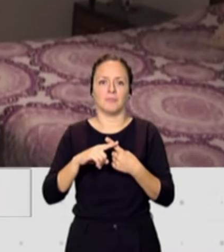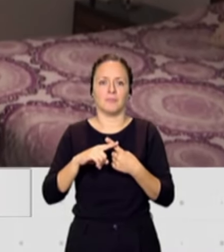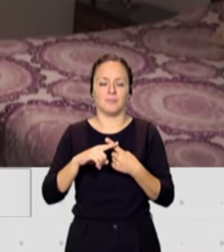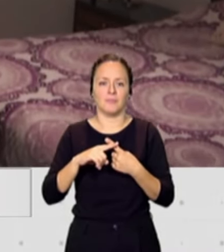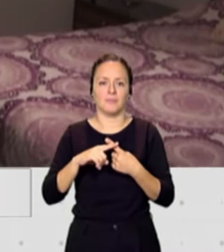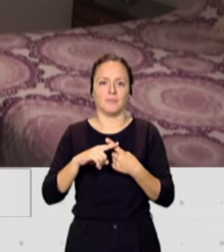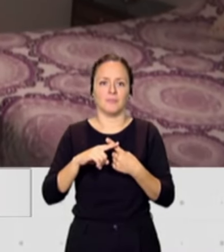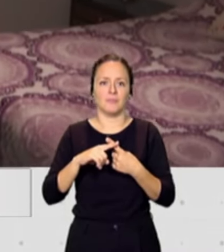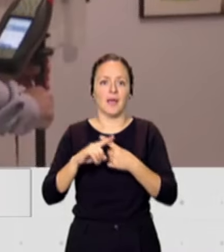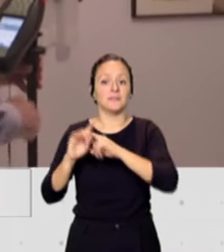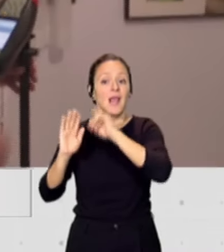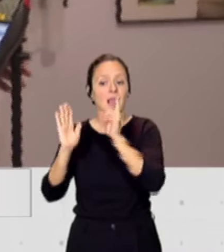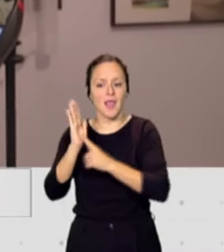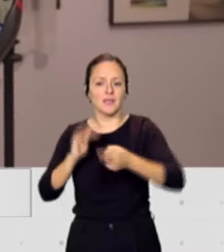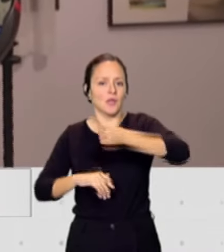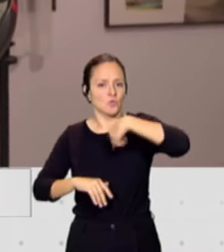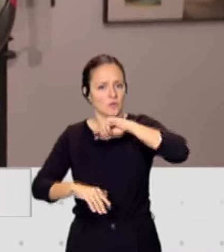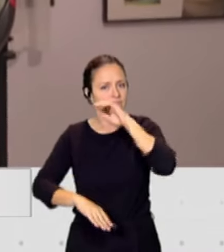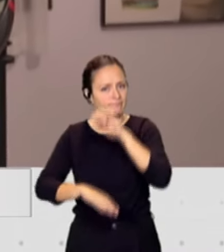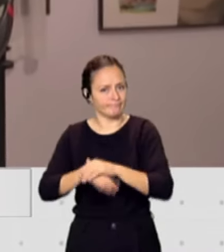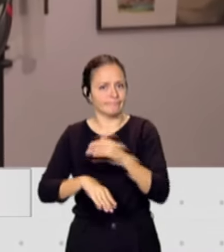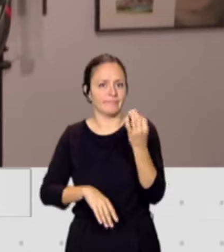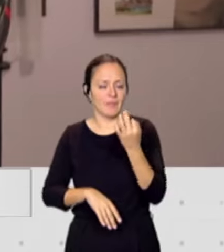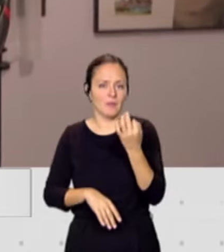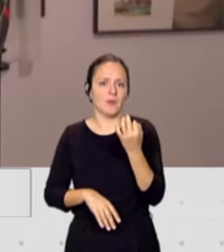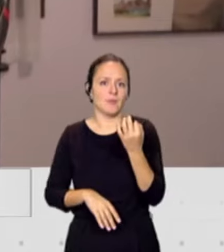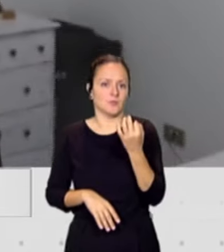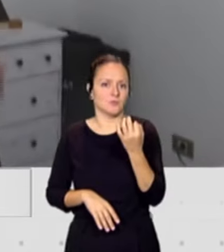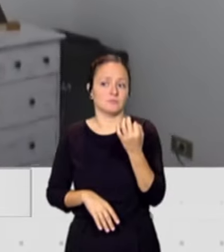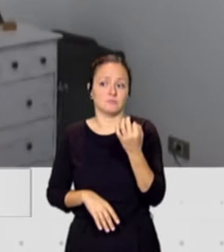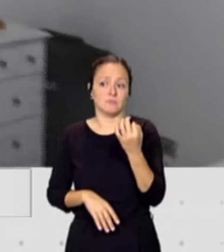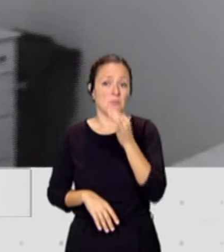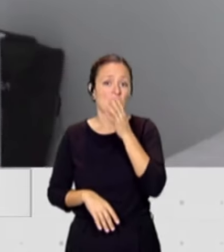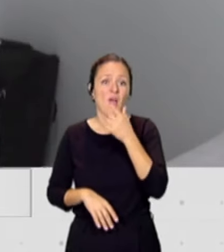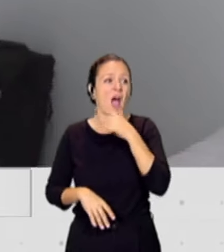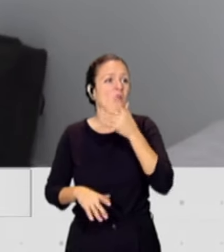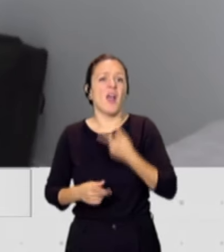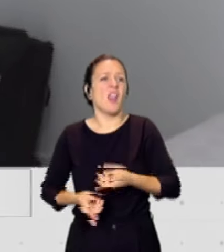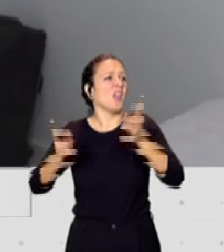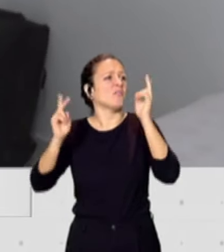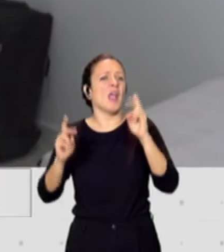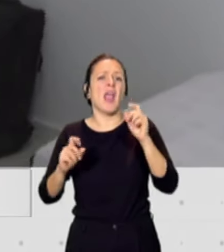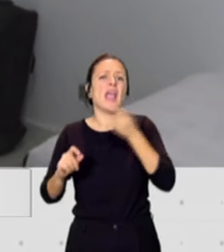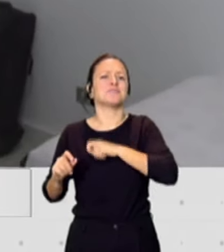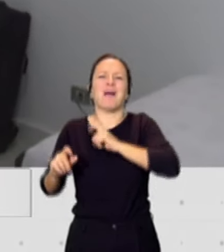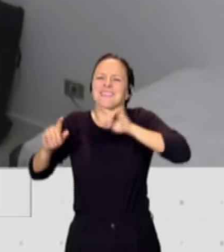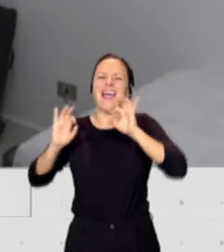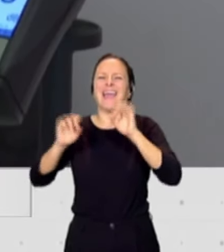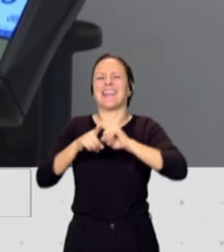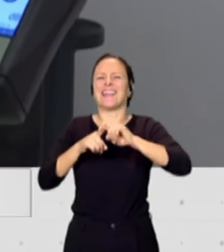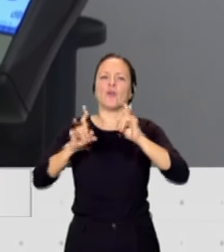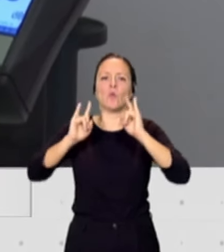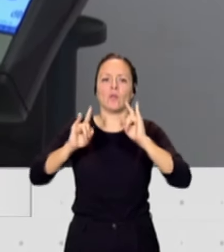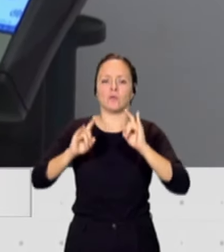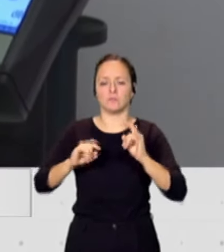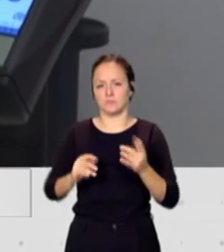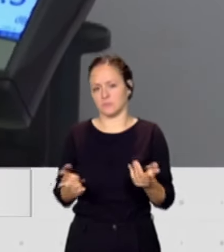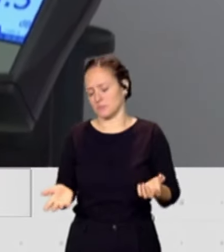con con las leyes no podemos permitir todo está permitido España ruidosa todo permitido eso sería una